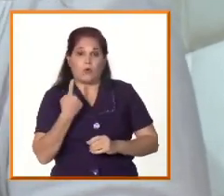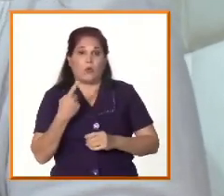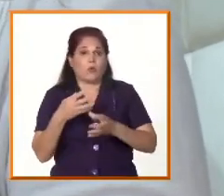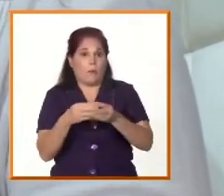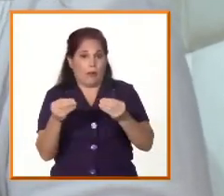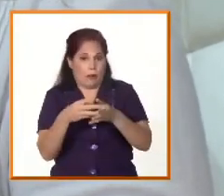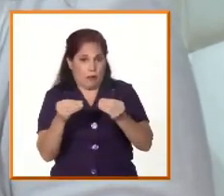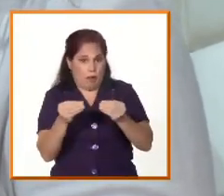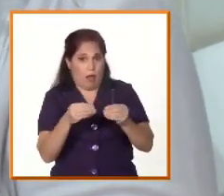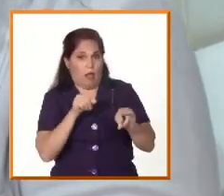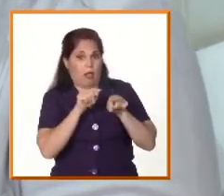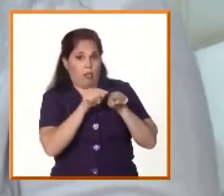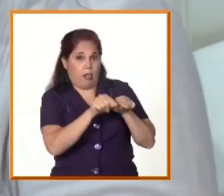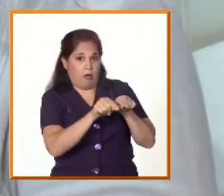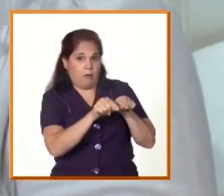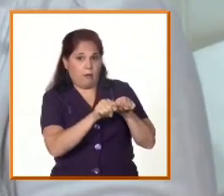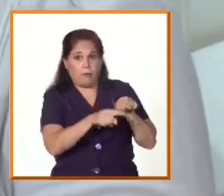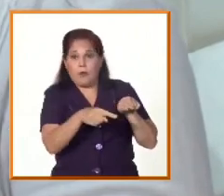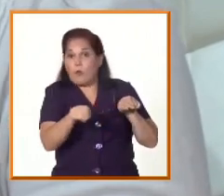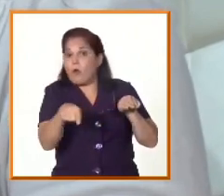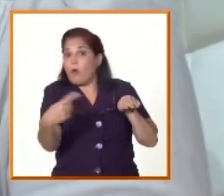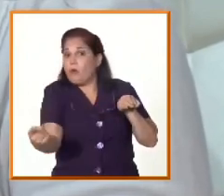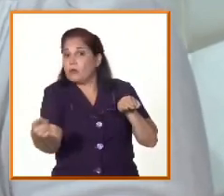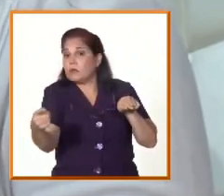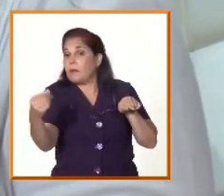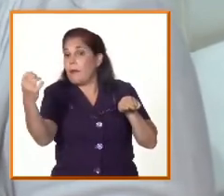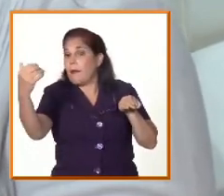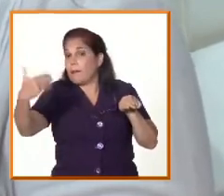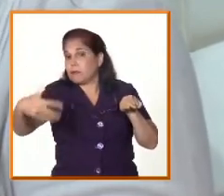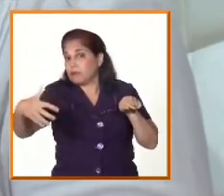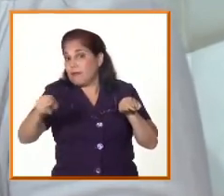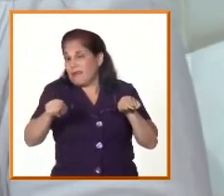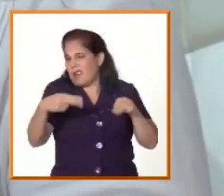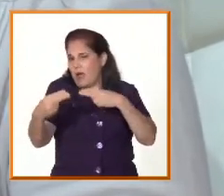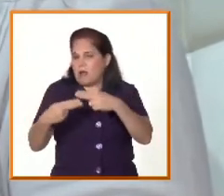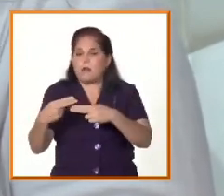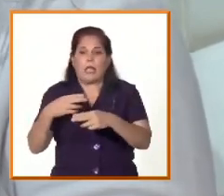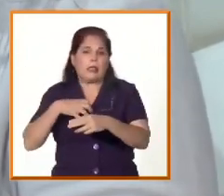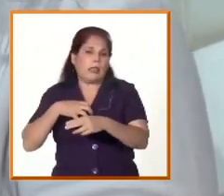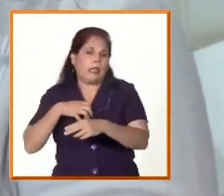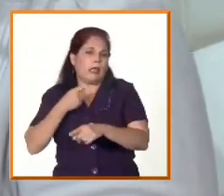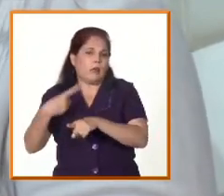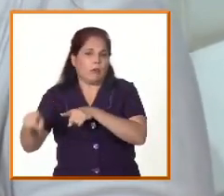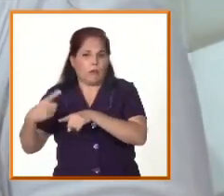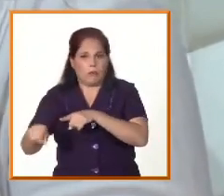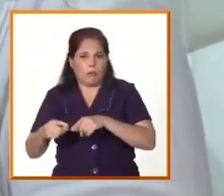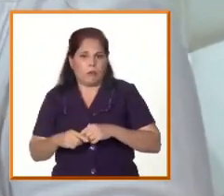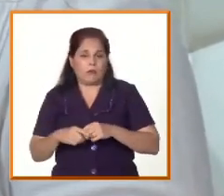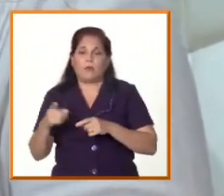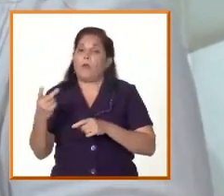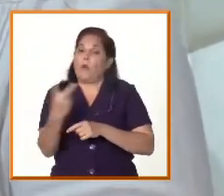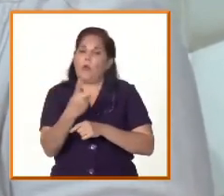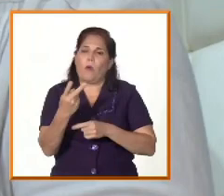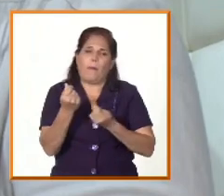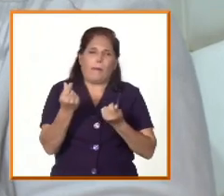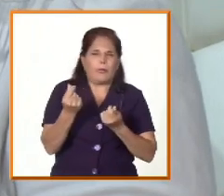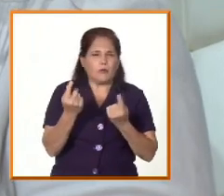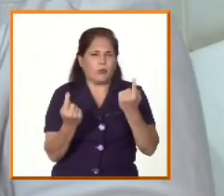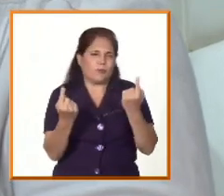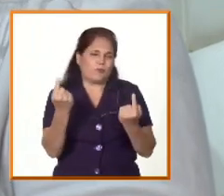prima y la otra y el otro actor económico pone lo que él tiene negociamos los precios